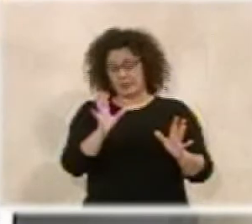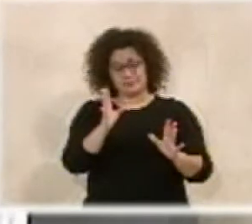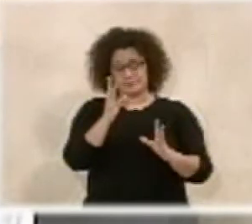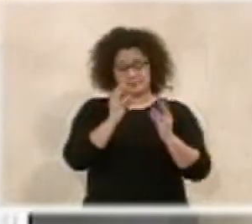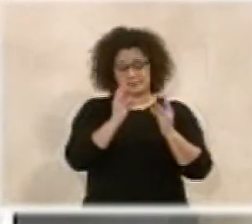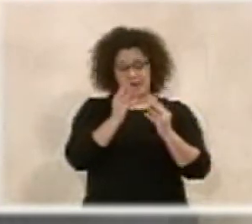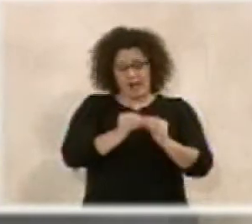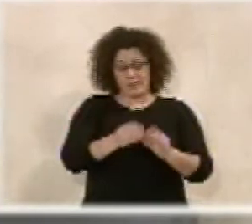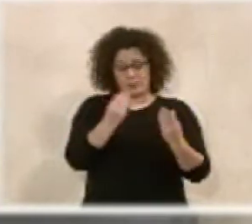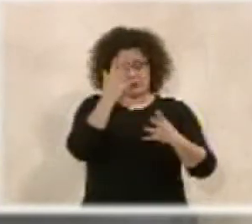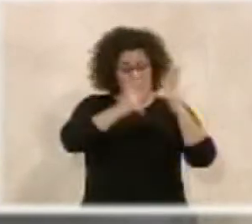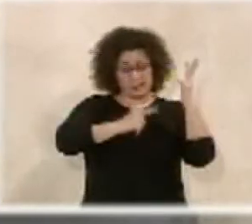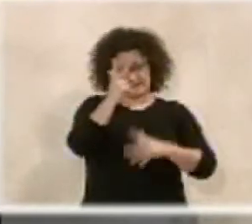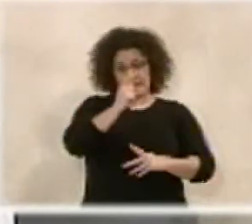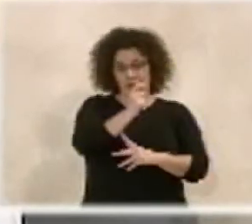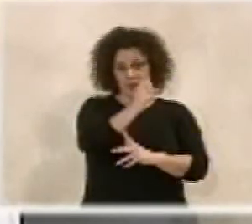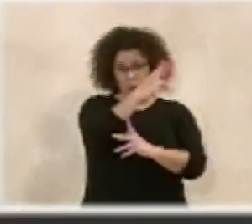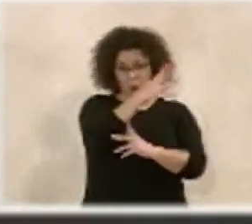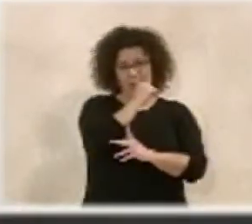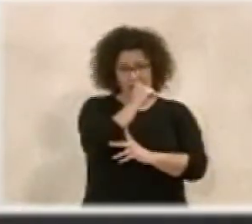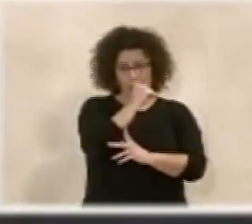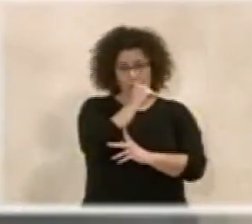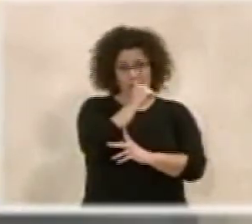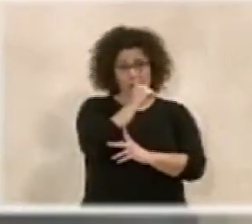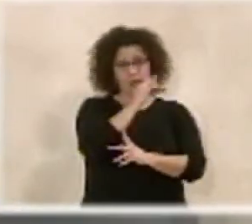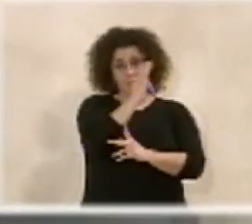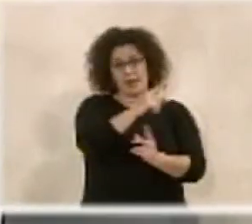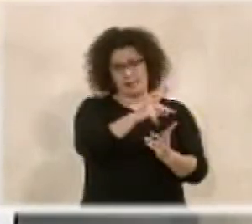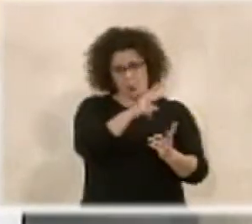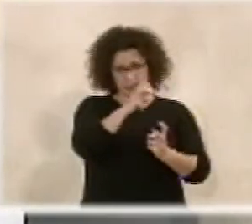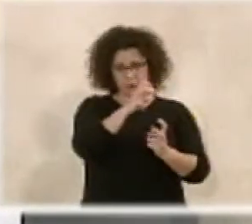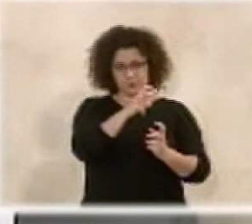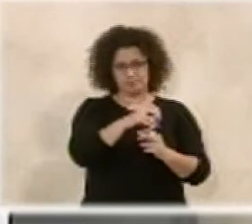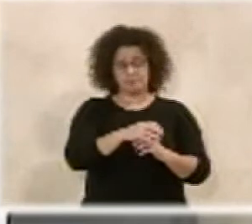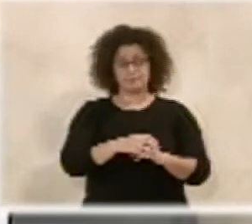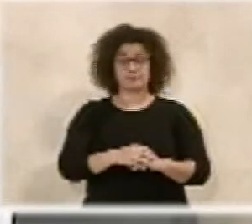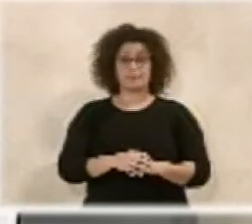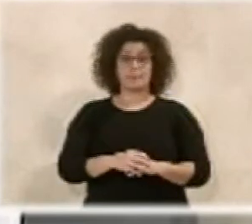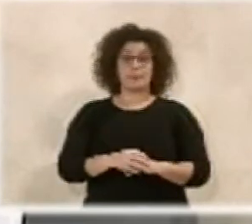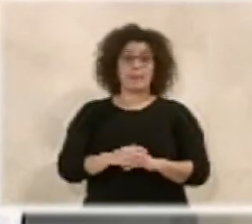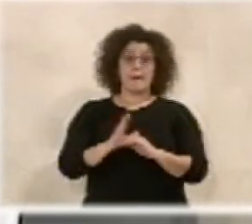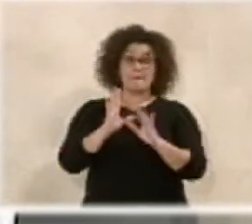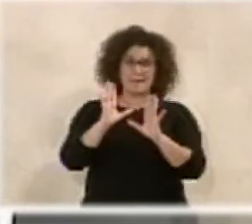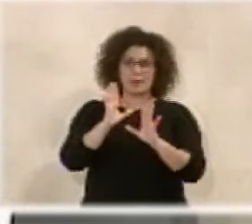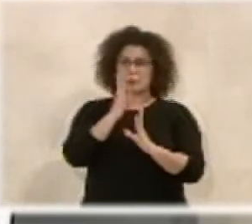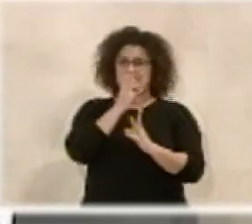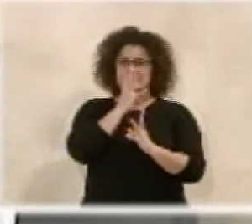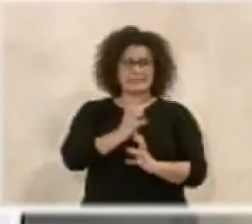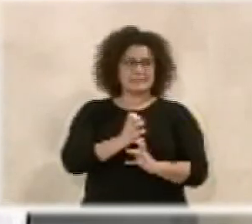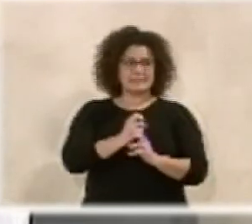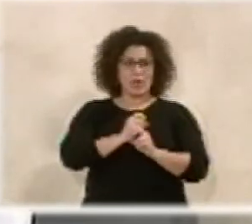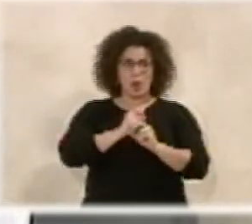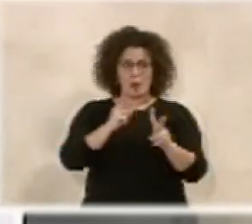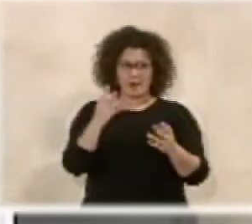hacemos muchas cuentas para poder pagar la luz, el agua y le añadimos los impuestos. Pero mire usted, lo más triste de todo